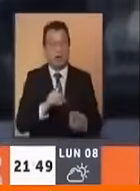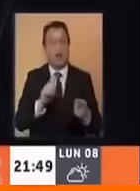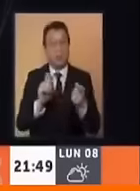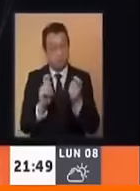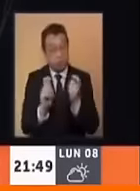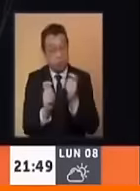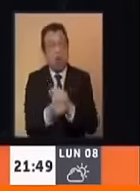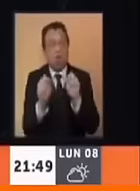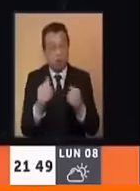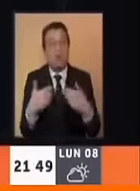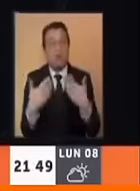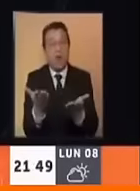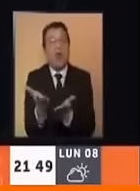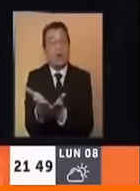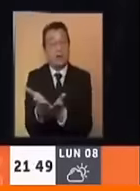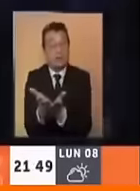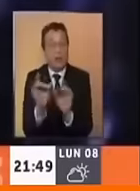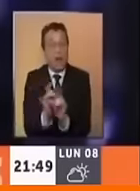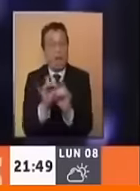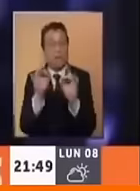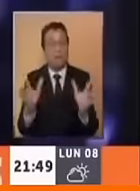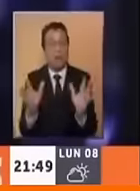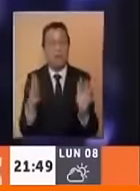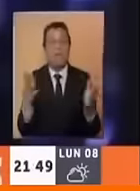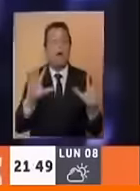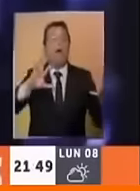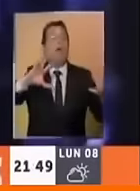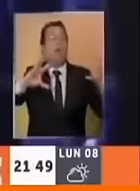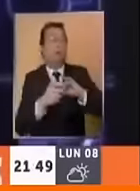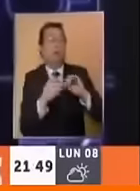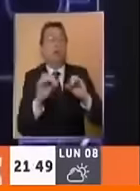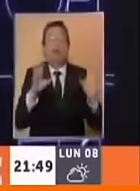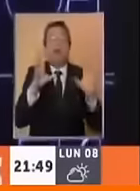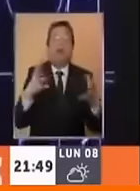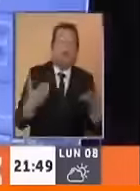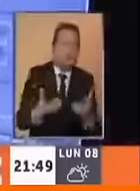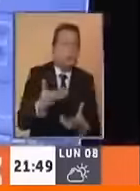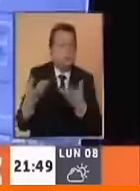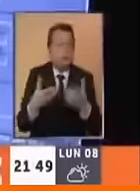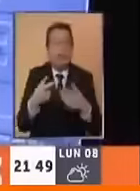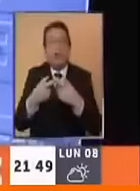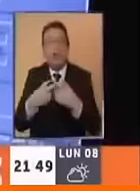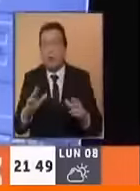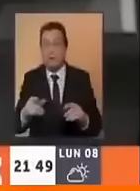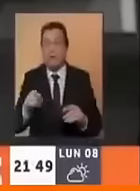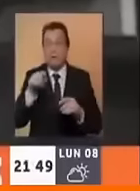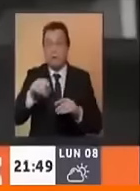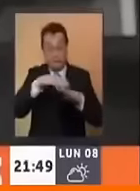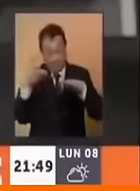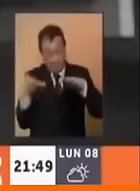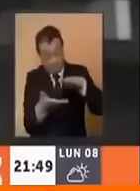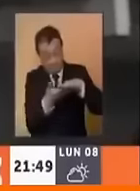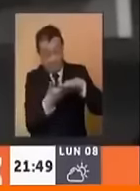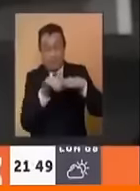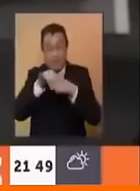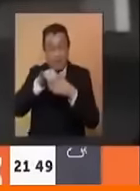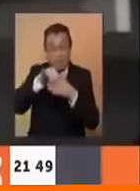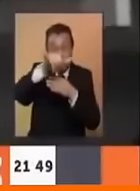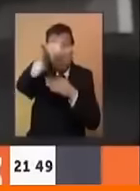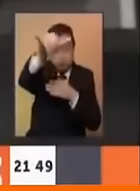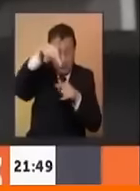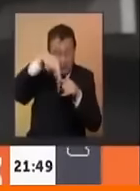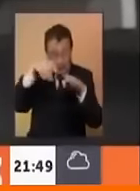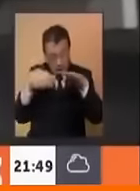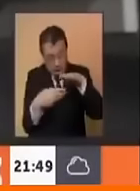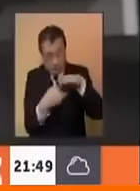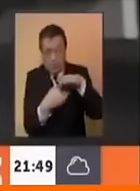para prestar un servicio único durante catástrofes naturales. Debajo, un costado del F-16, hay todo un equipo de